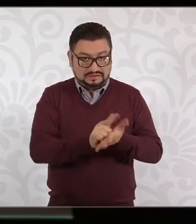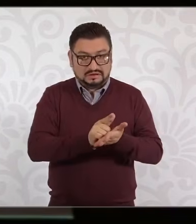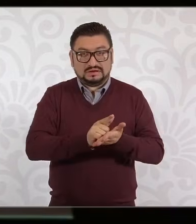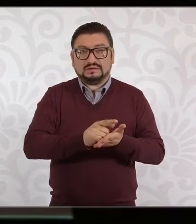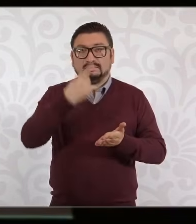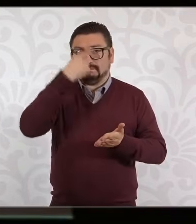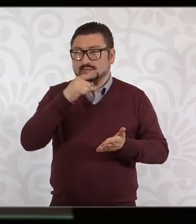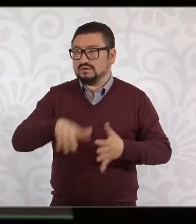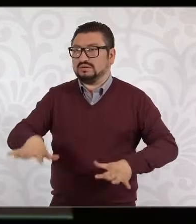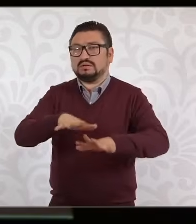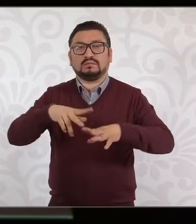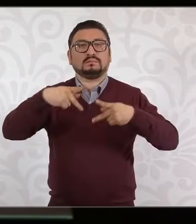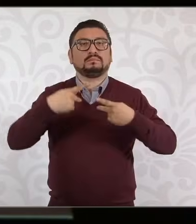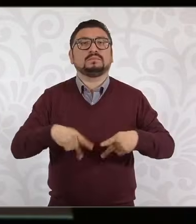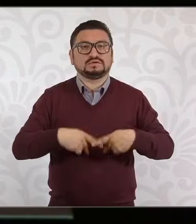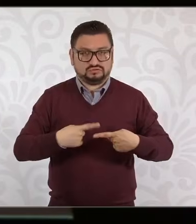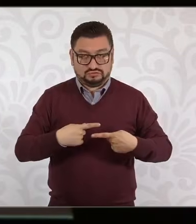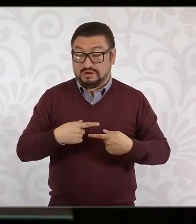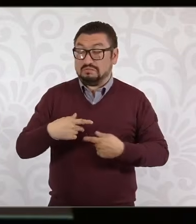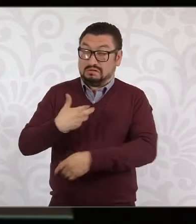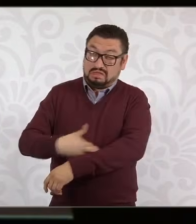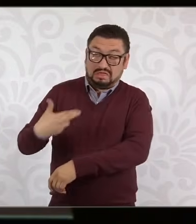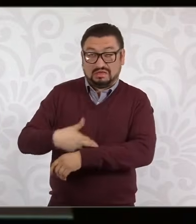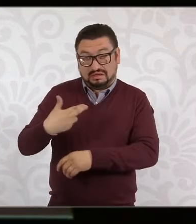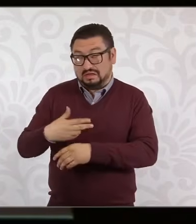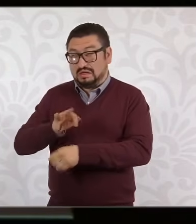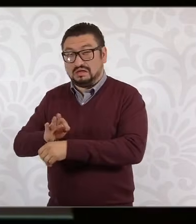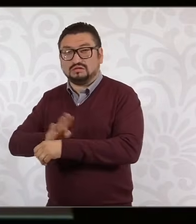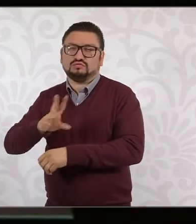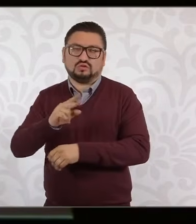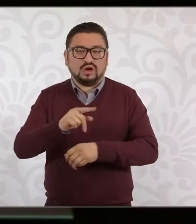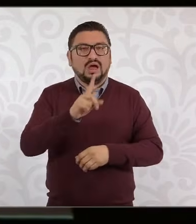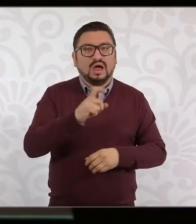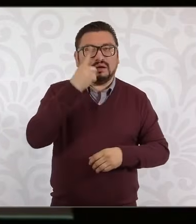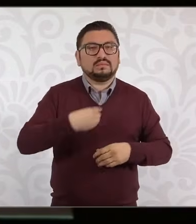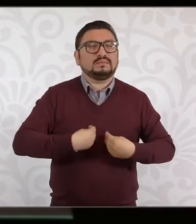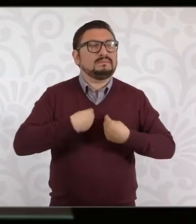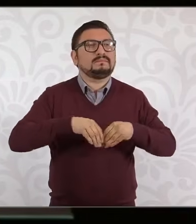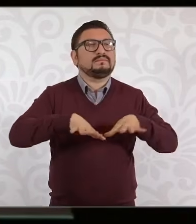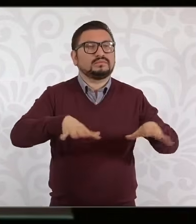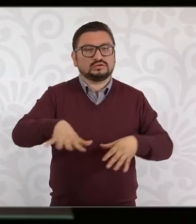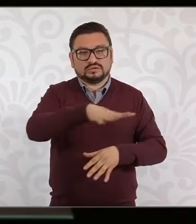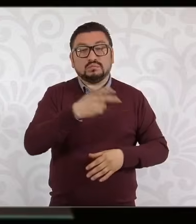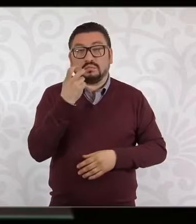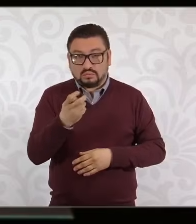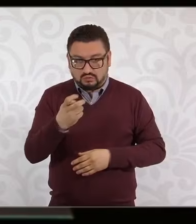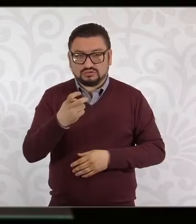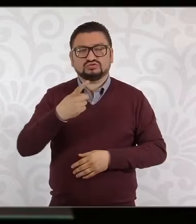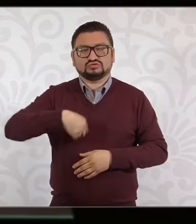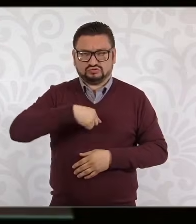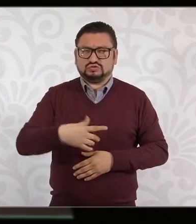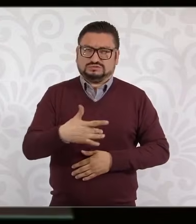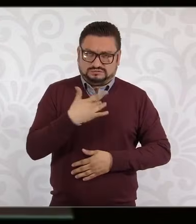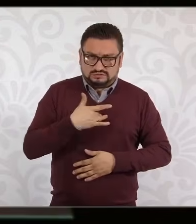gente y no a la burocracia. Una ley que garantice agua para vivir, no para especular. Por eso, por